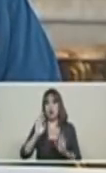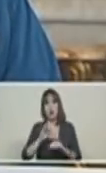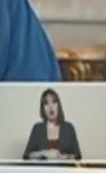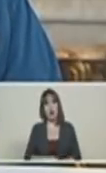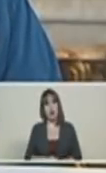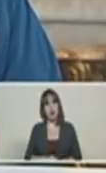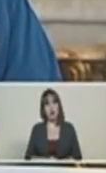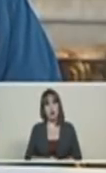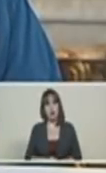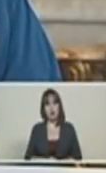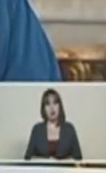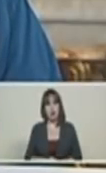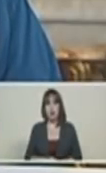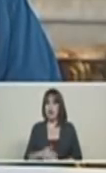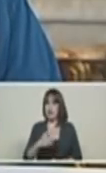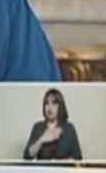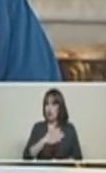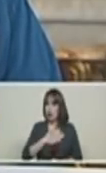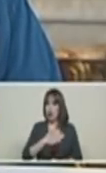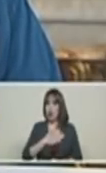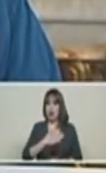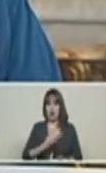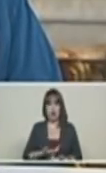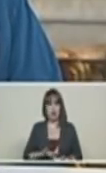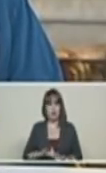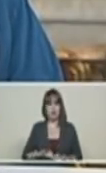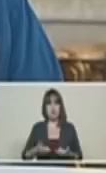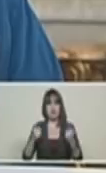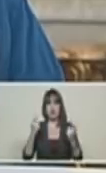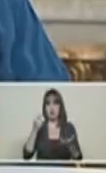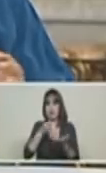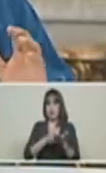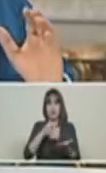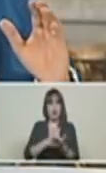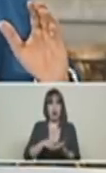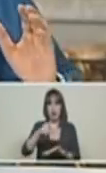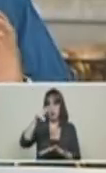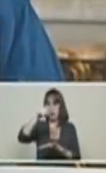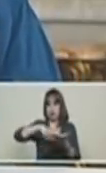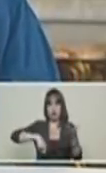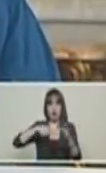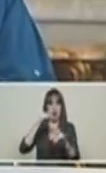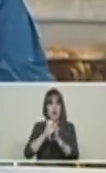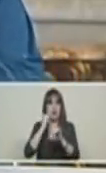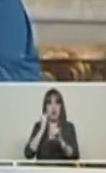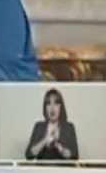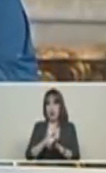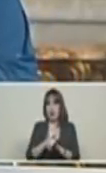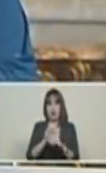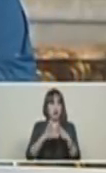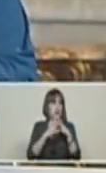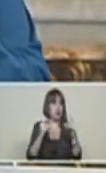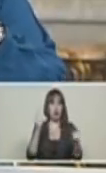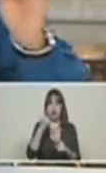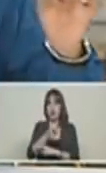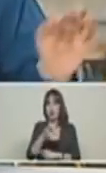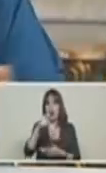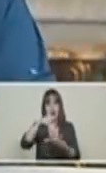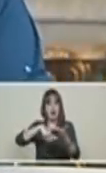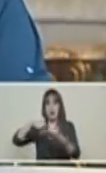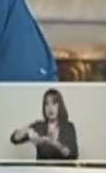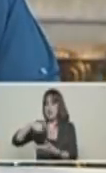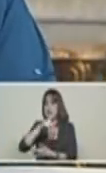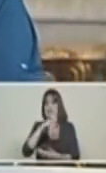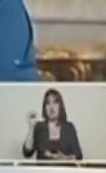soy el mayor propiciador del pago electrónico. Por mí, todo el mundo debería pagar